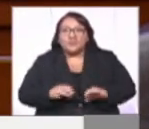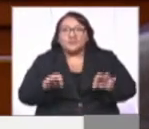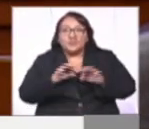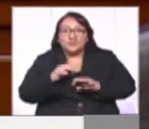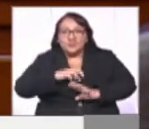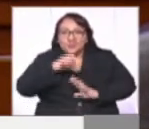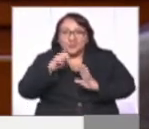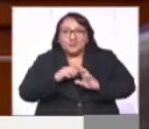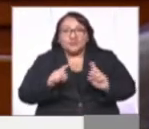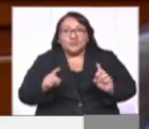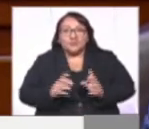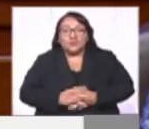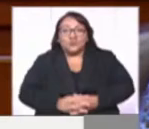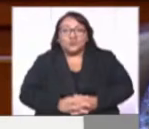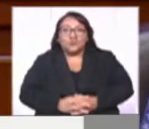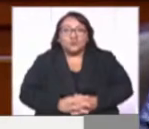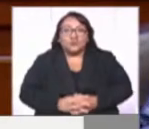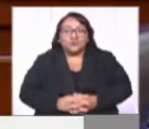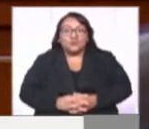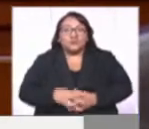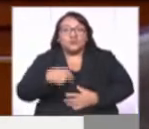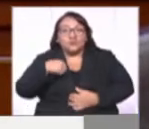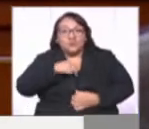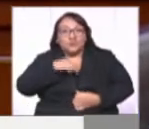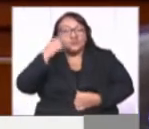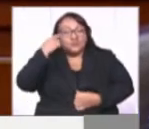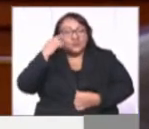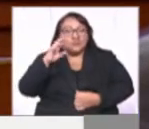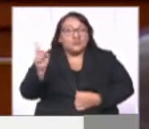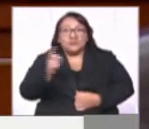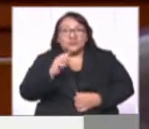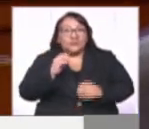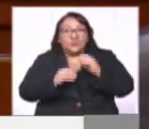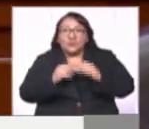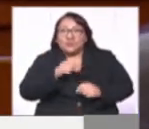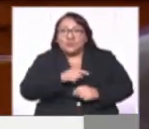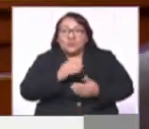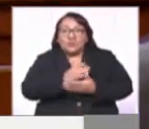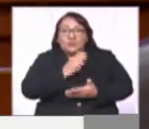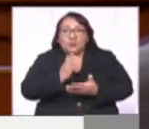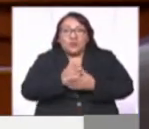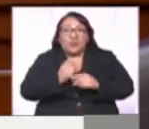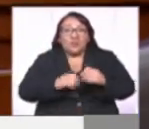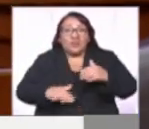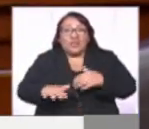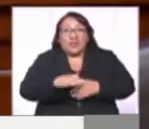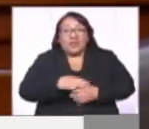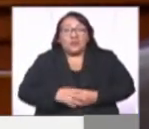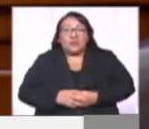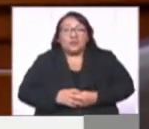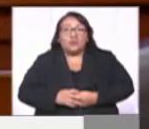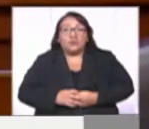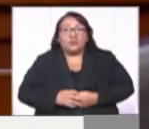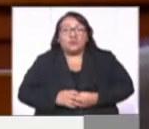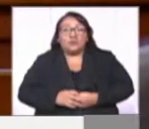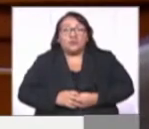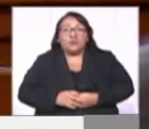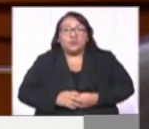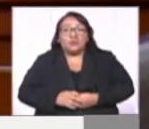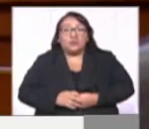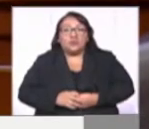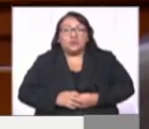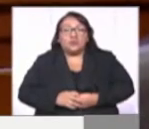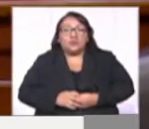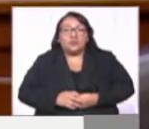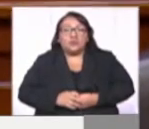proyecto, pero nosotros sabemos que si no lo soluciona el problema del terreno, el